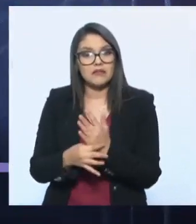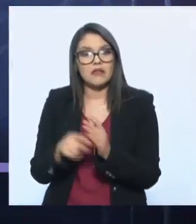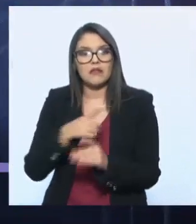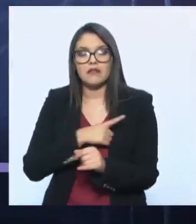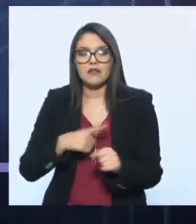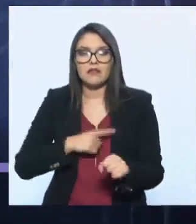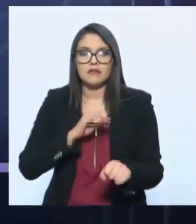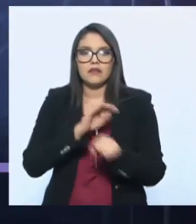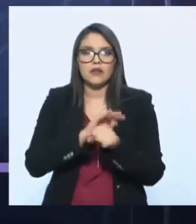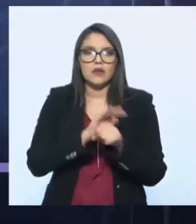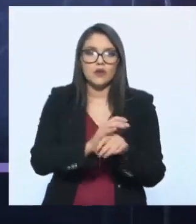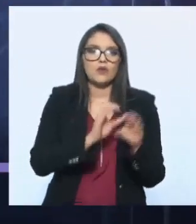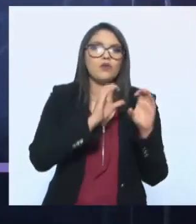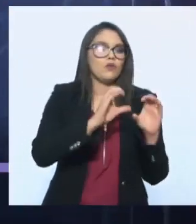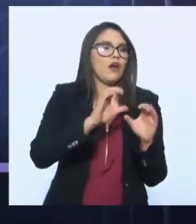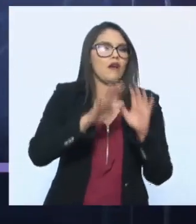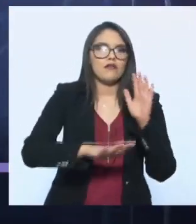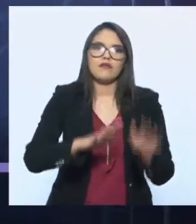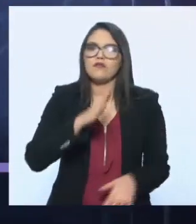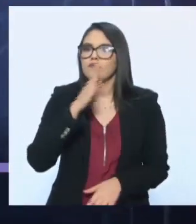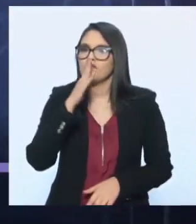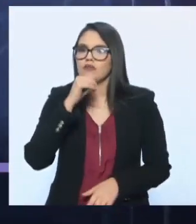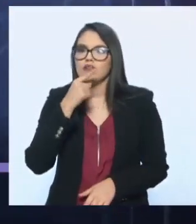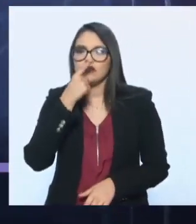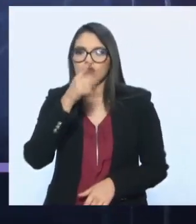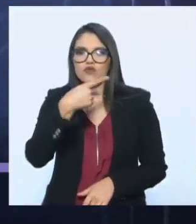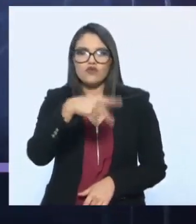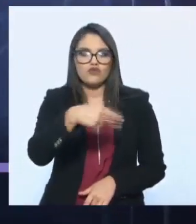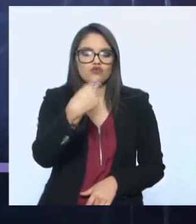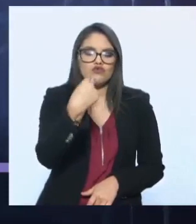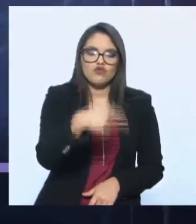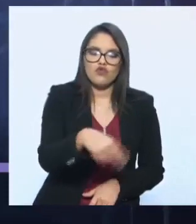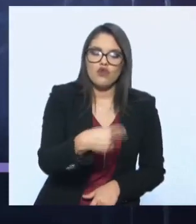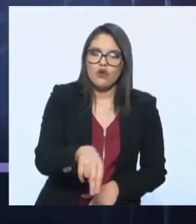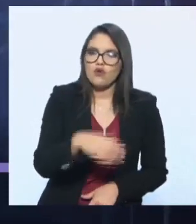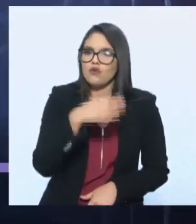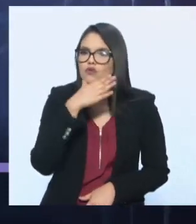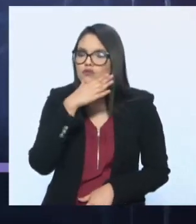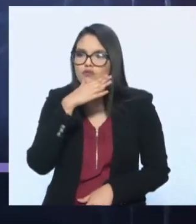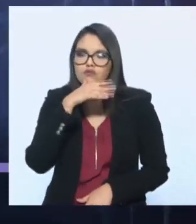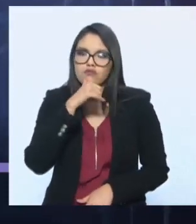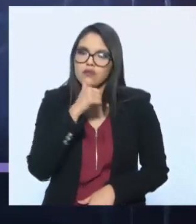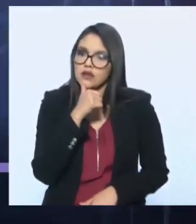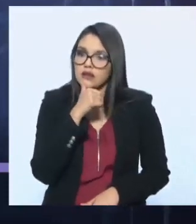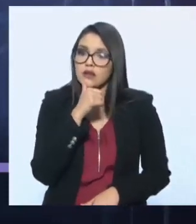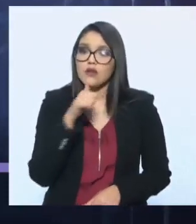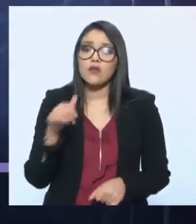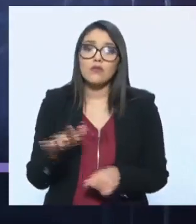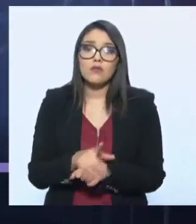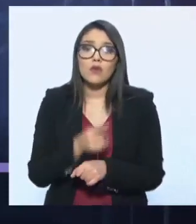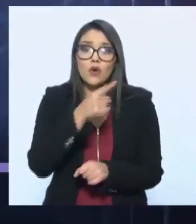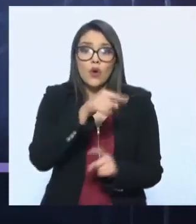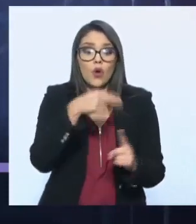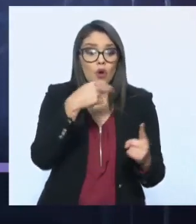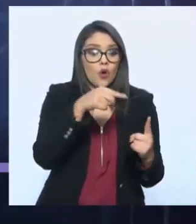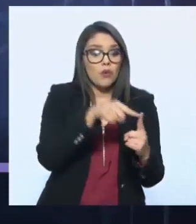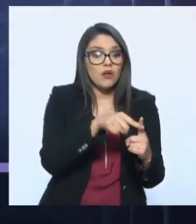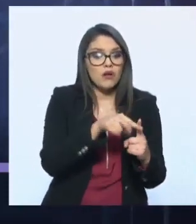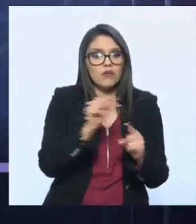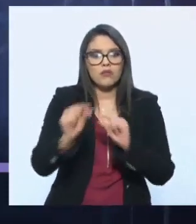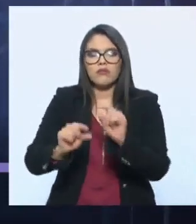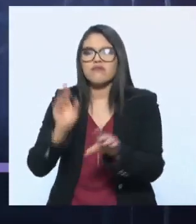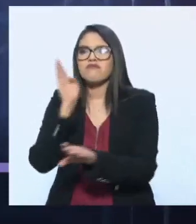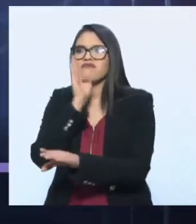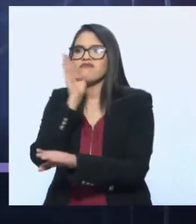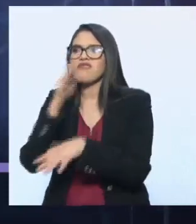esta víctima. No podemos ni siquiera decir el nombre de quien abusó sexualmente de esta persona, porque ya con eso se contamina el proceso